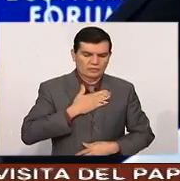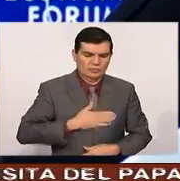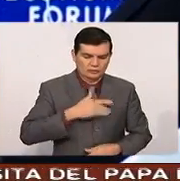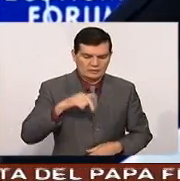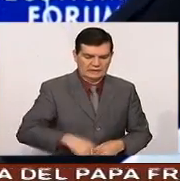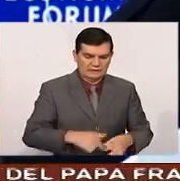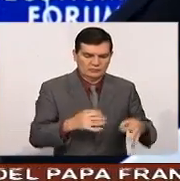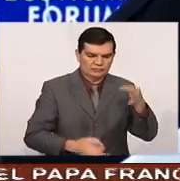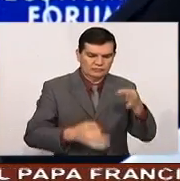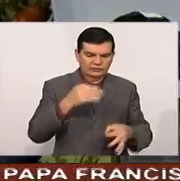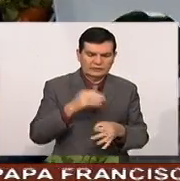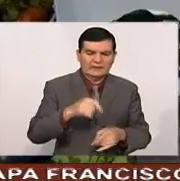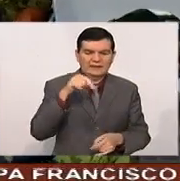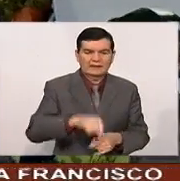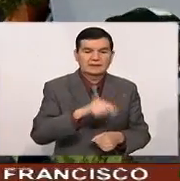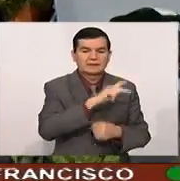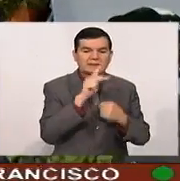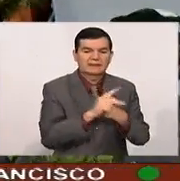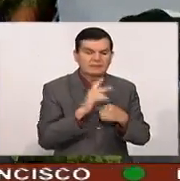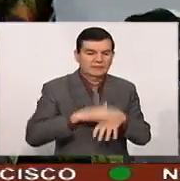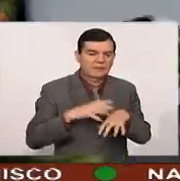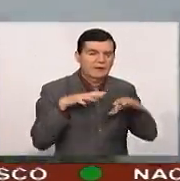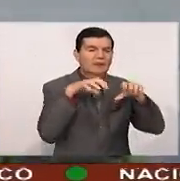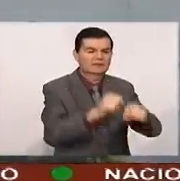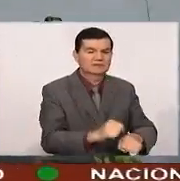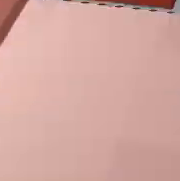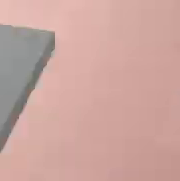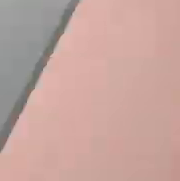nuestro país por la represión de este delincuente.